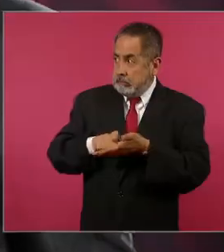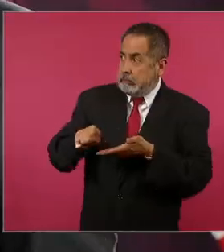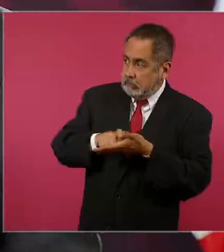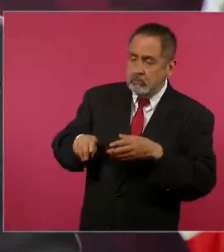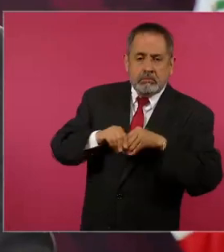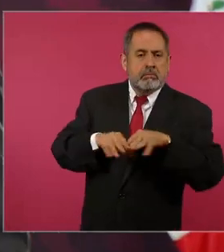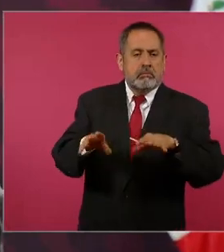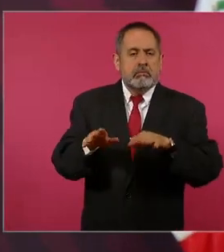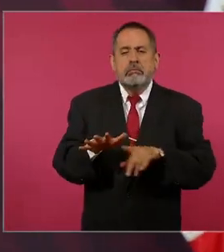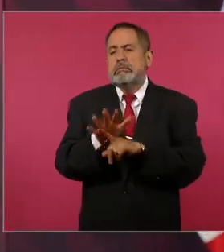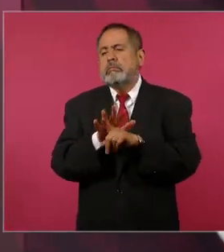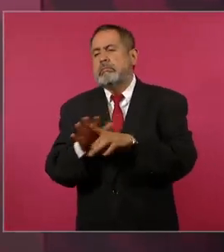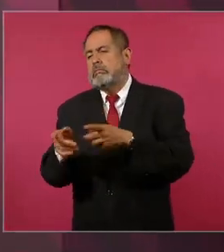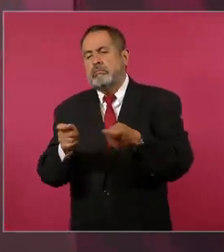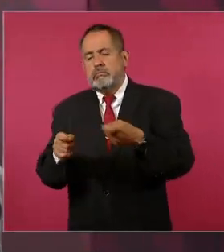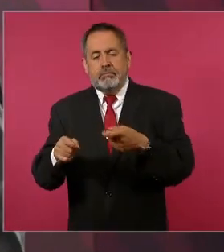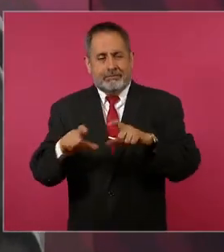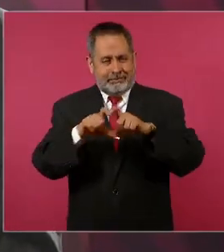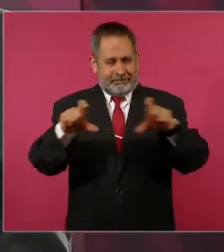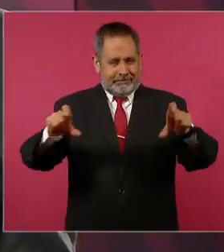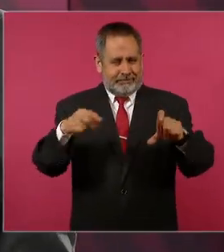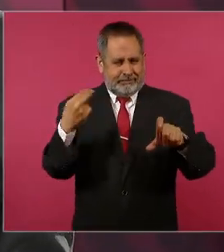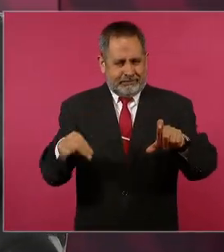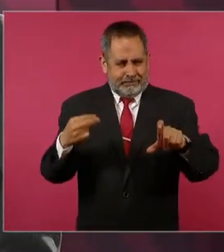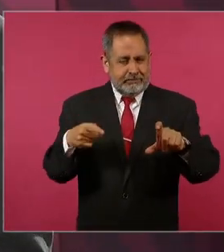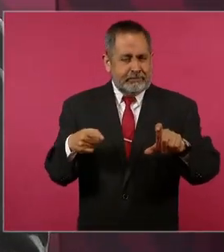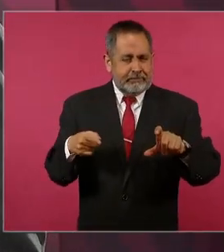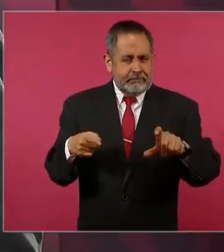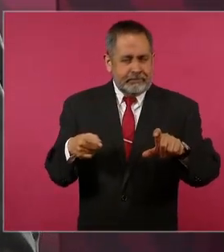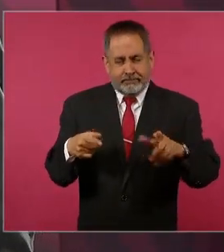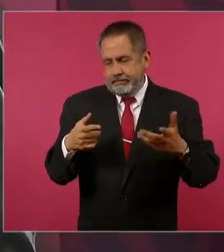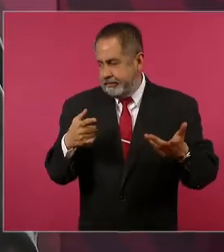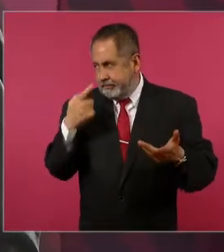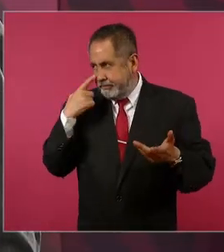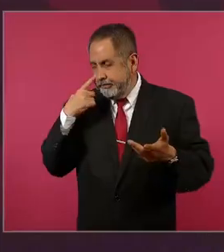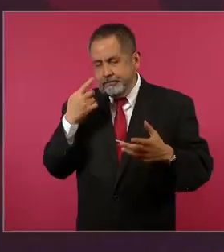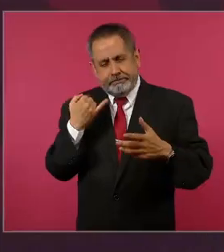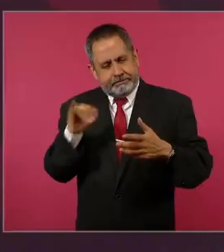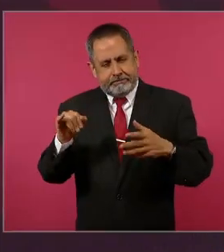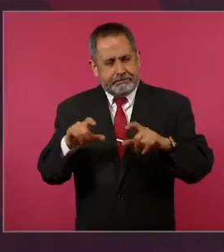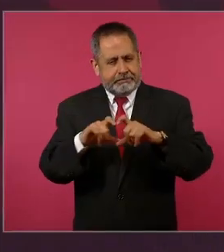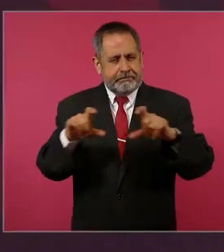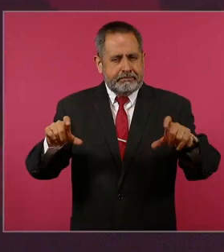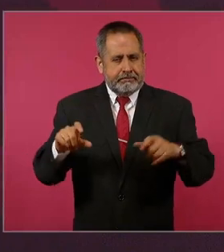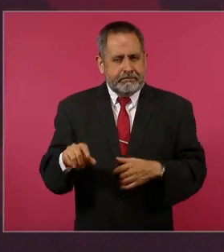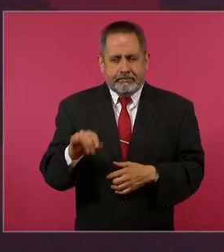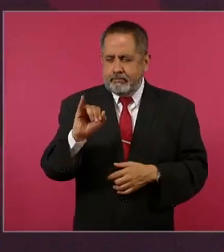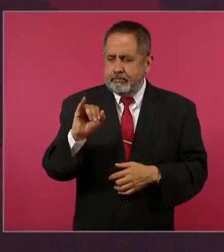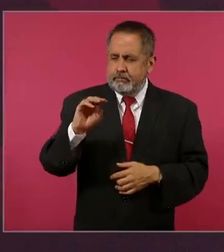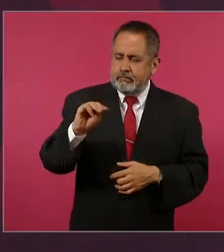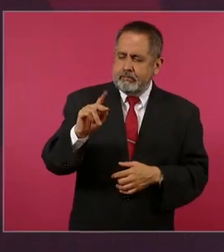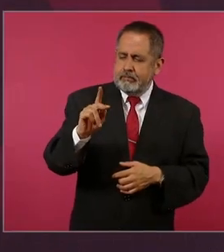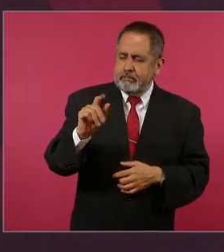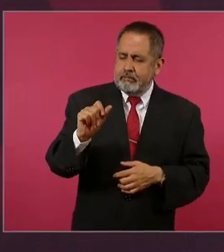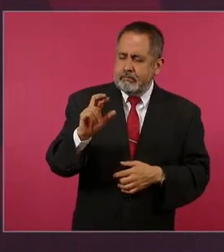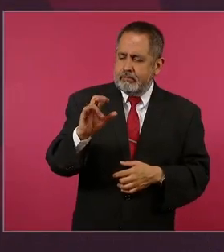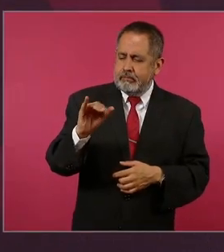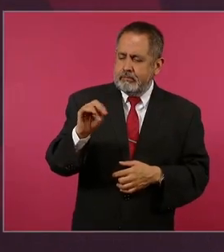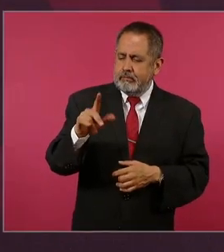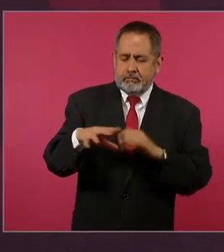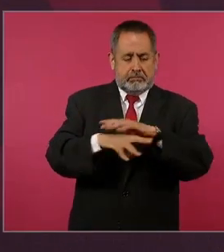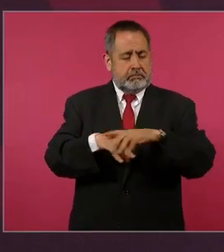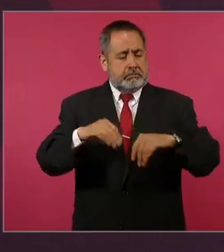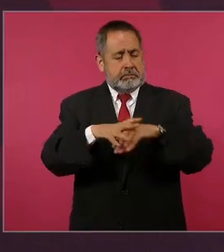manipular. Se llamaba, fíjese el nombre, El Imparcial.